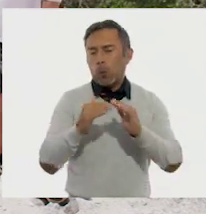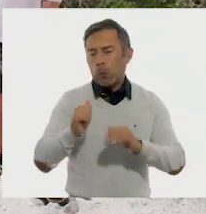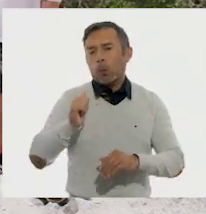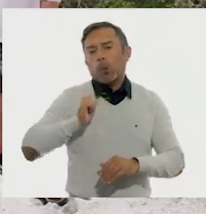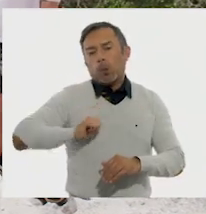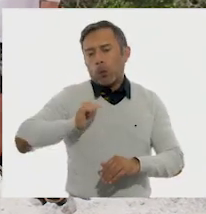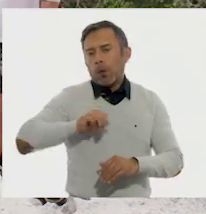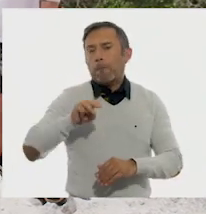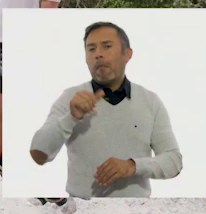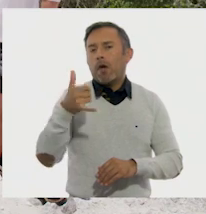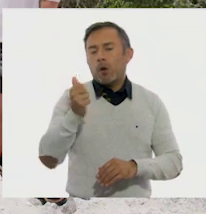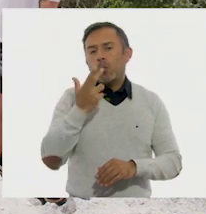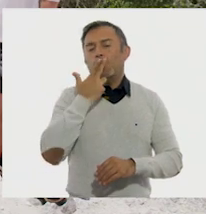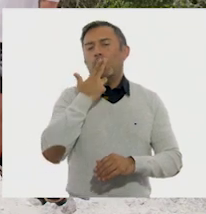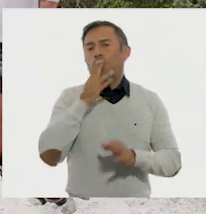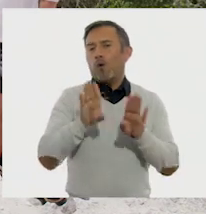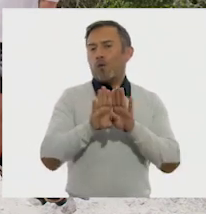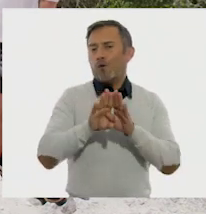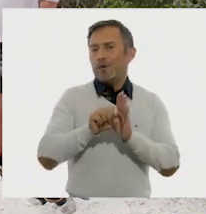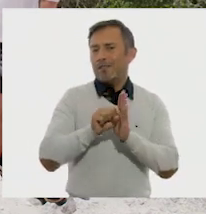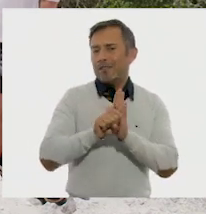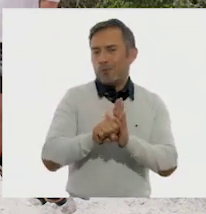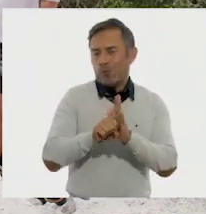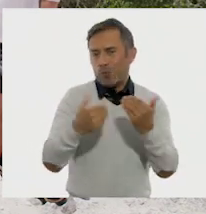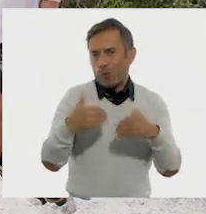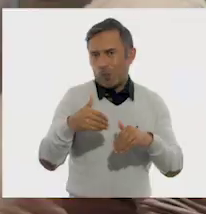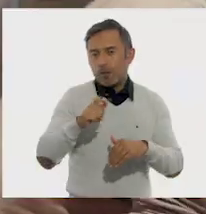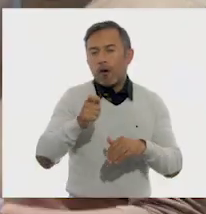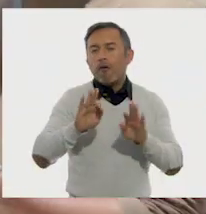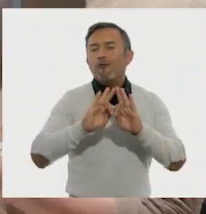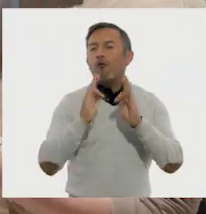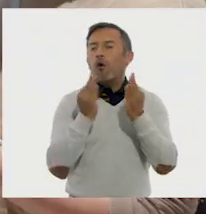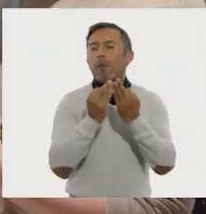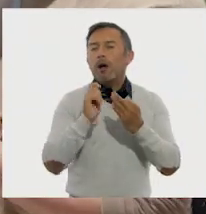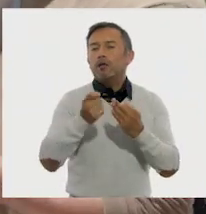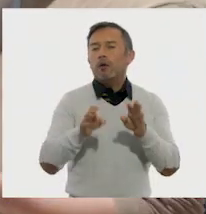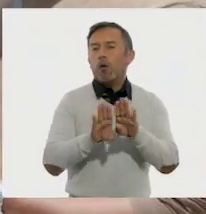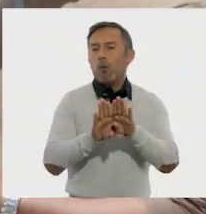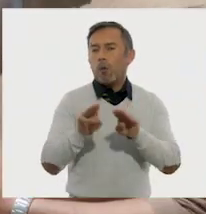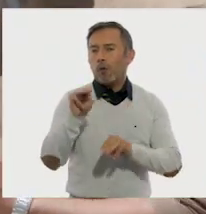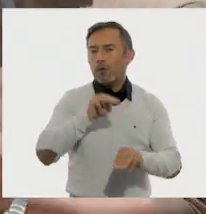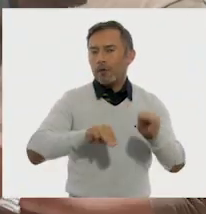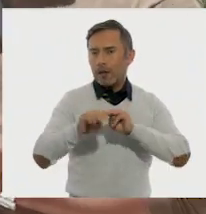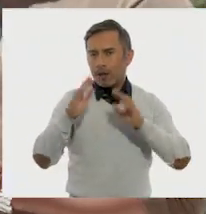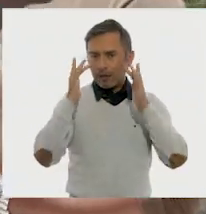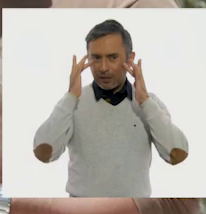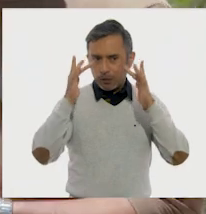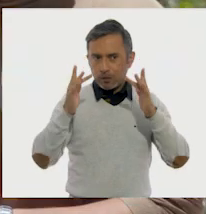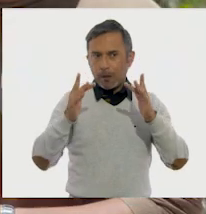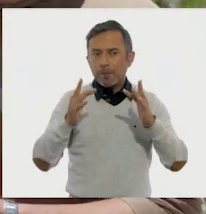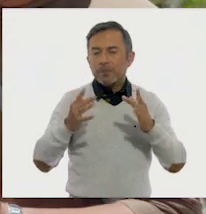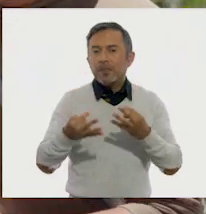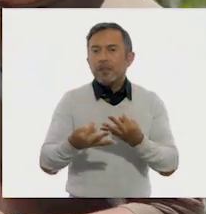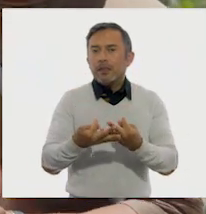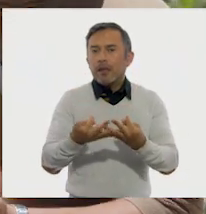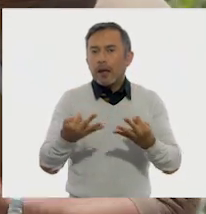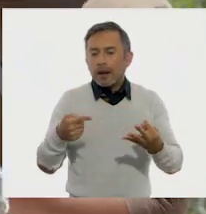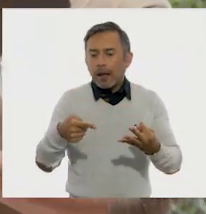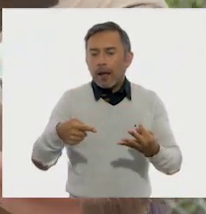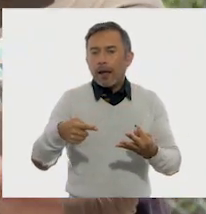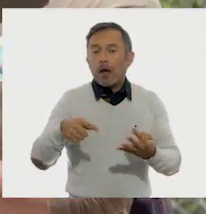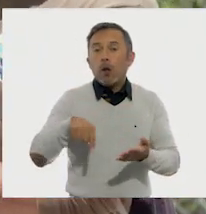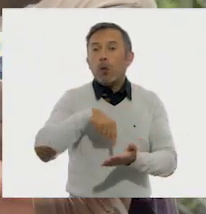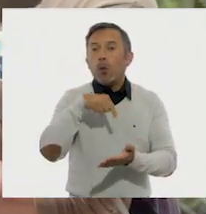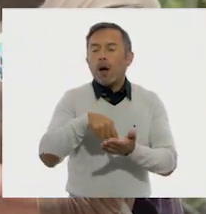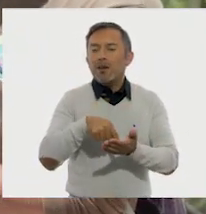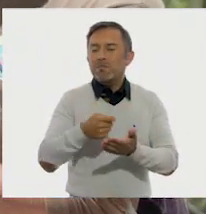mayas. La forma que tenía representaba una montaña sagrada cuyo interior es la tierra o Xibalbá, el lugar de origen. Entonces,